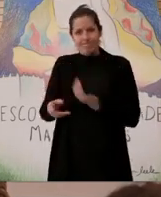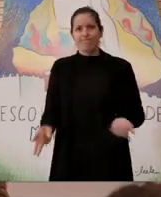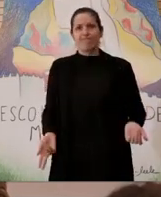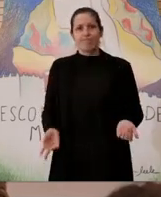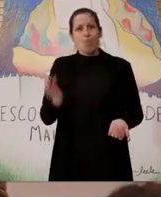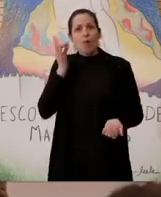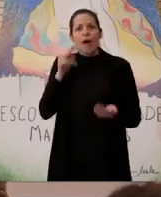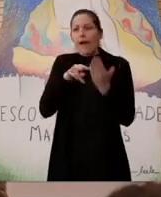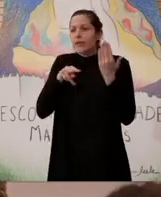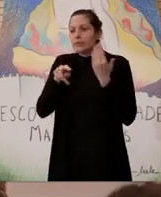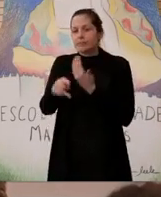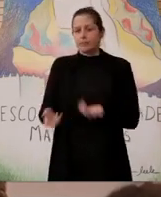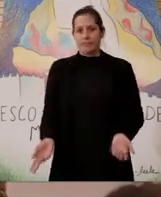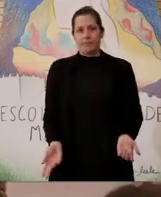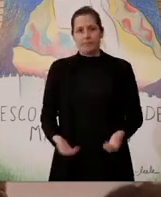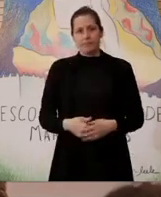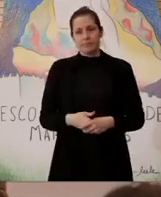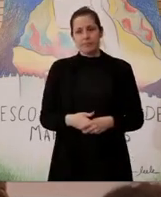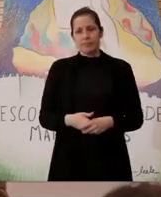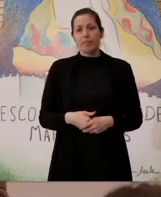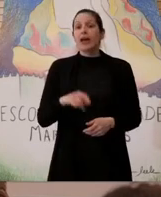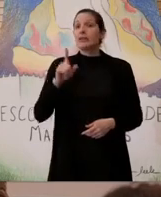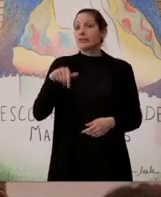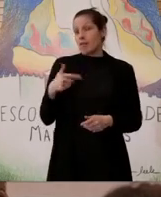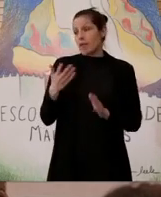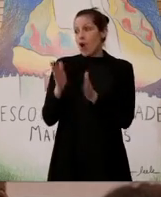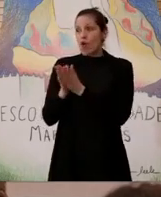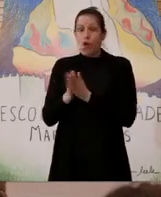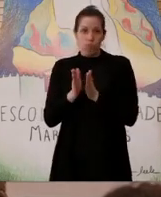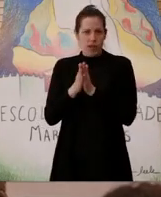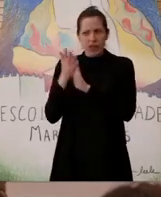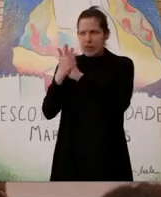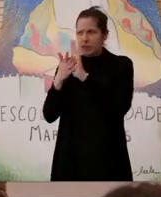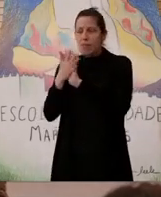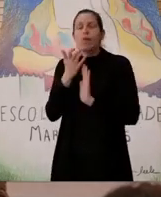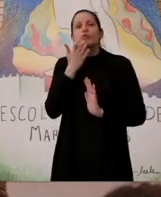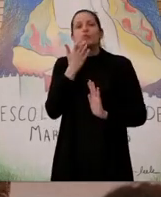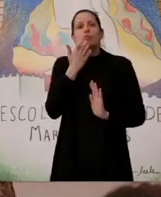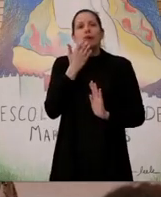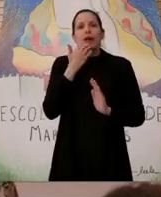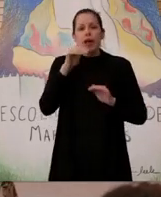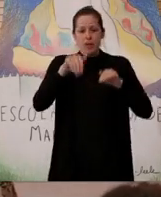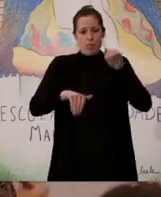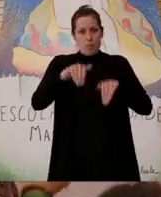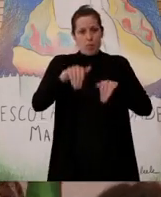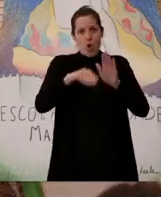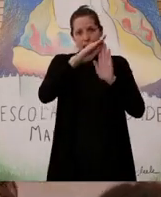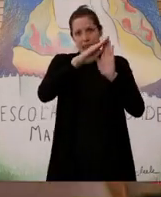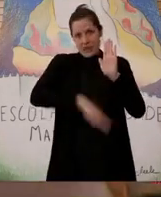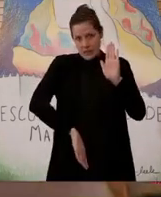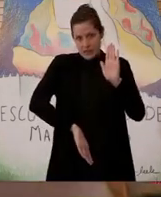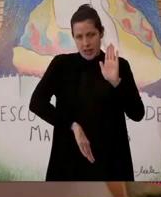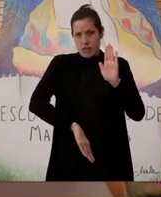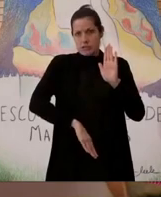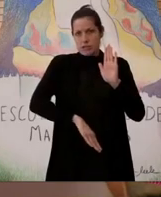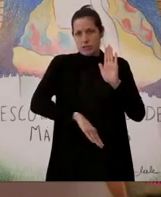antes comentaba ayer a las compañeras que en la elaboración de las listas para ir ahora por ejemplo a